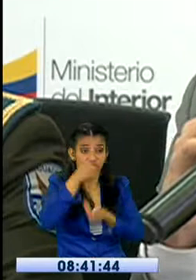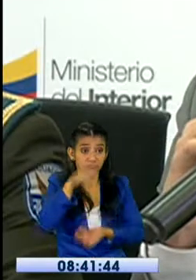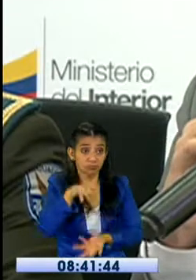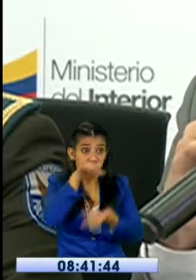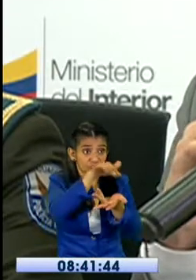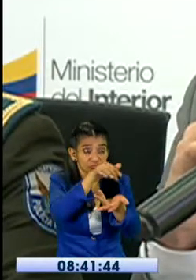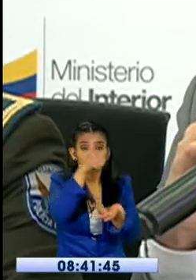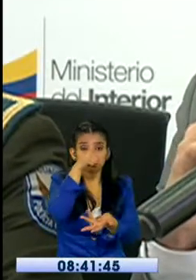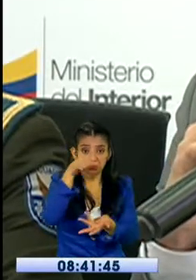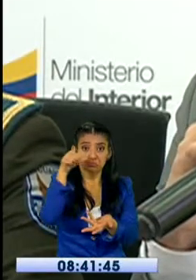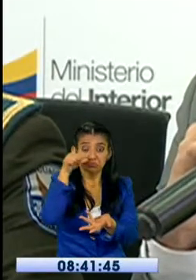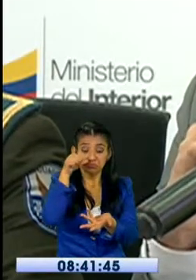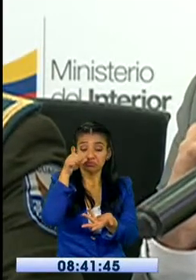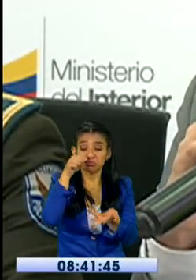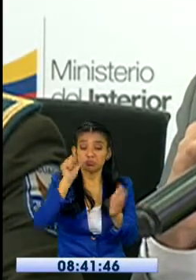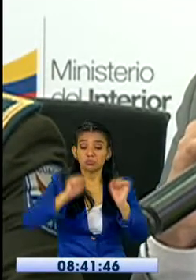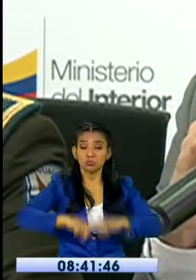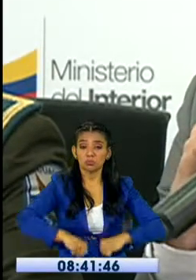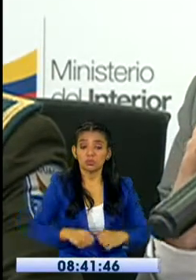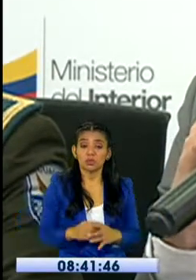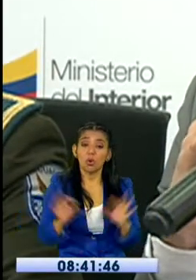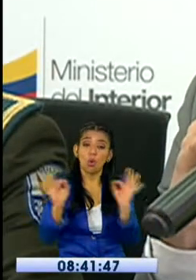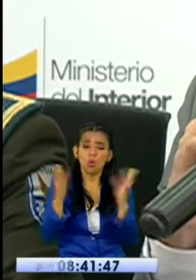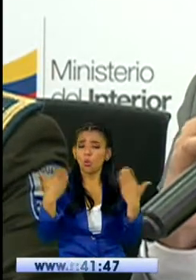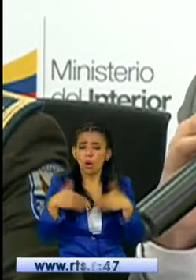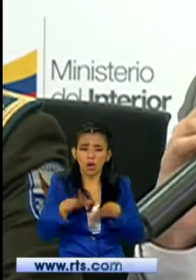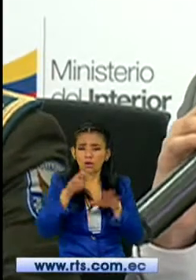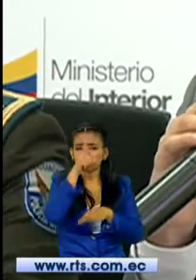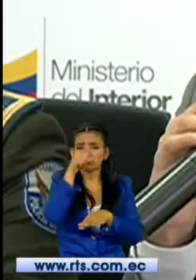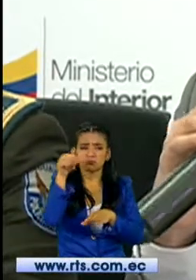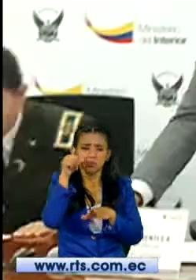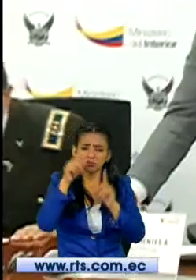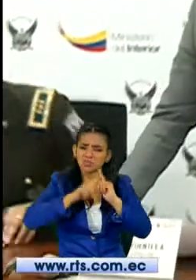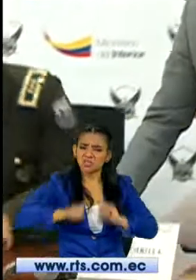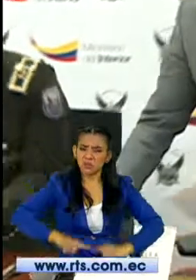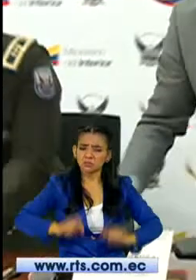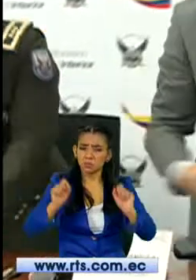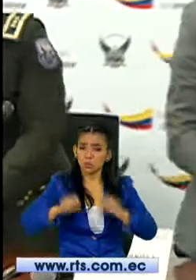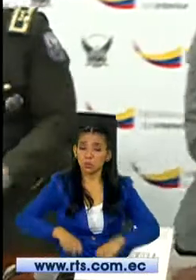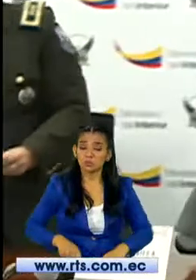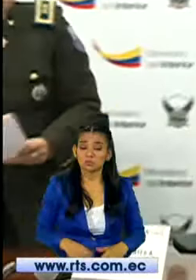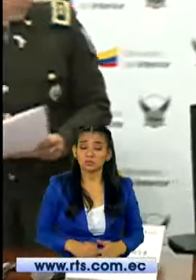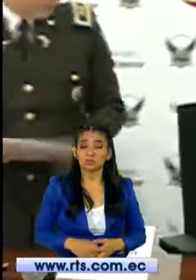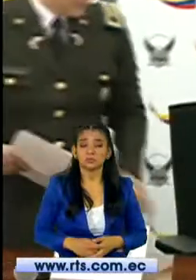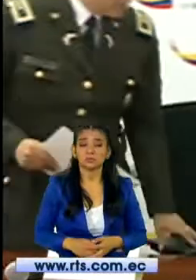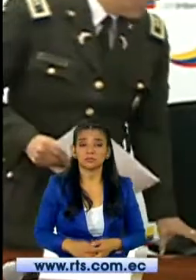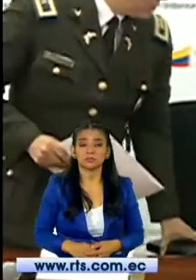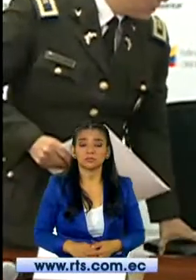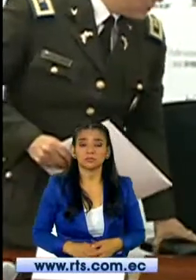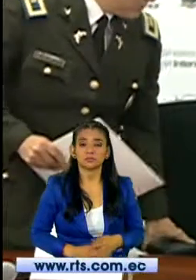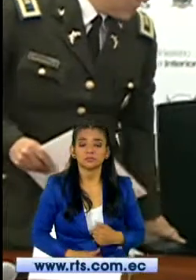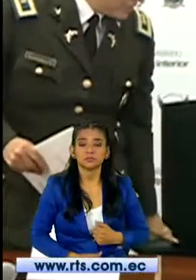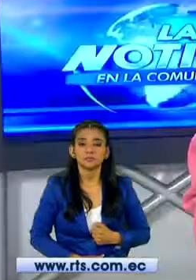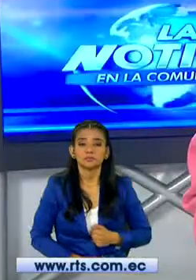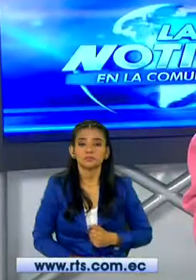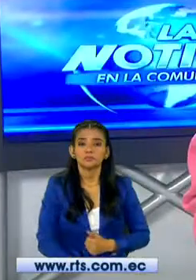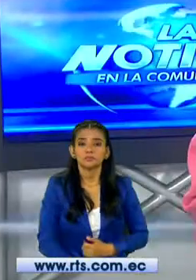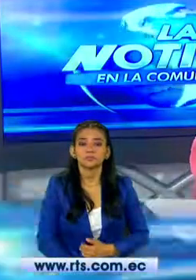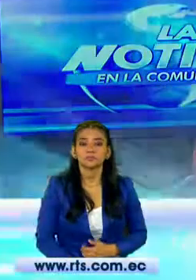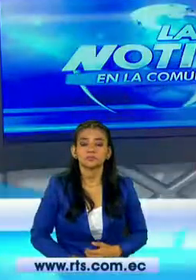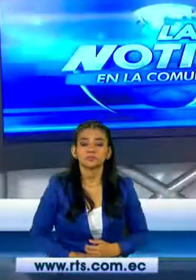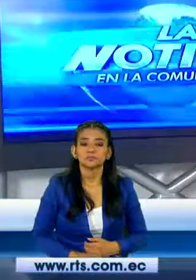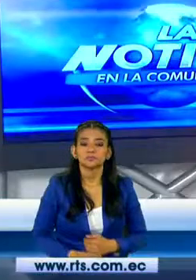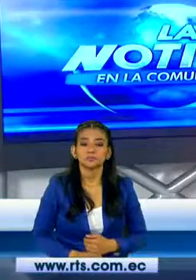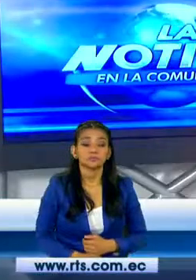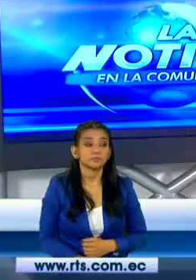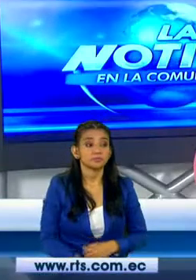el clorhidrato de cocaína o por cualquier tipo de sustancia estupefaciente. Informó Héctor Romero.